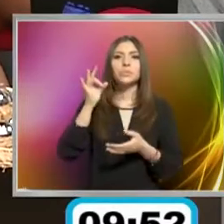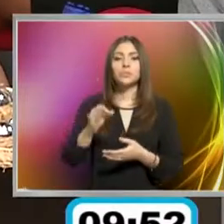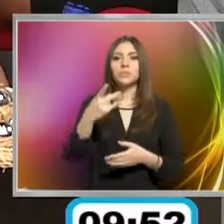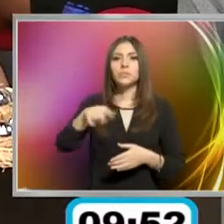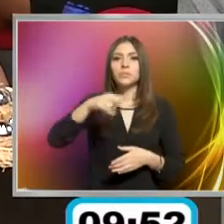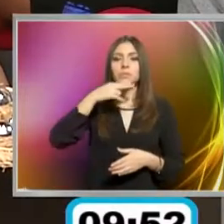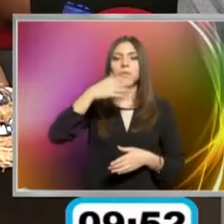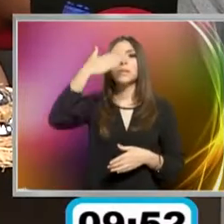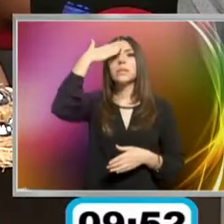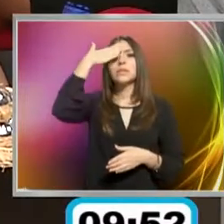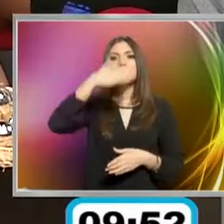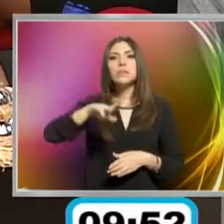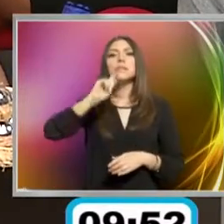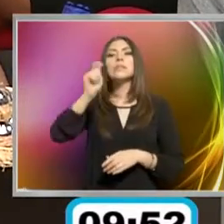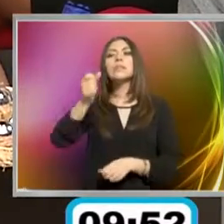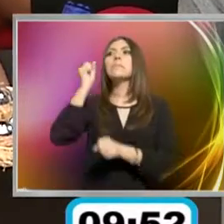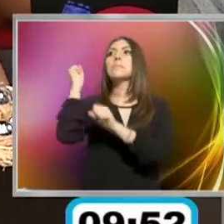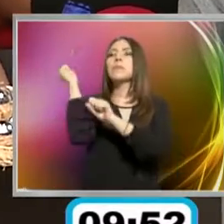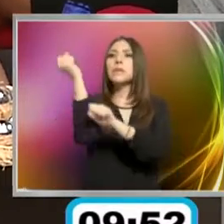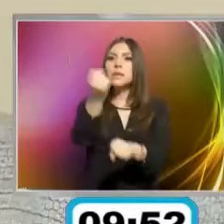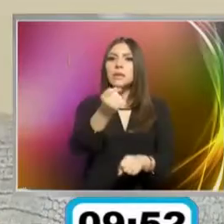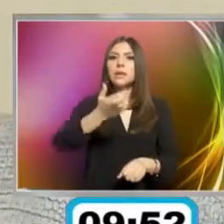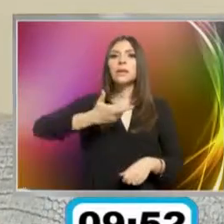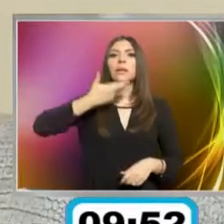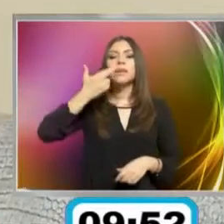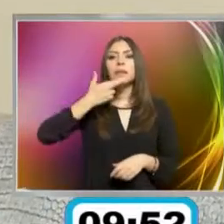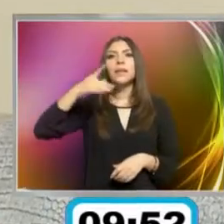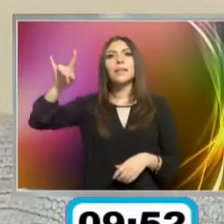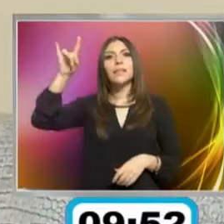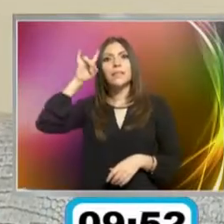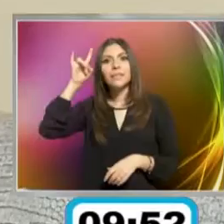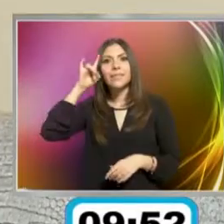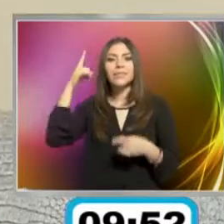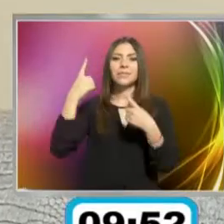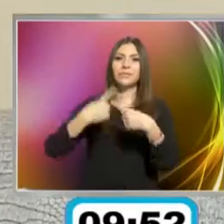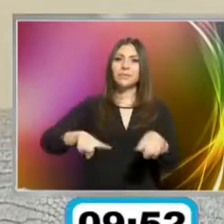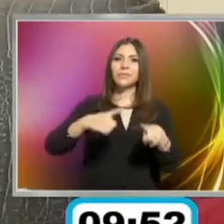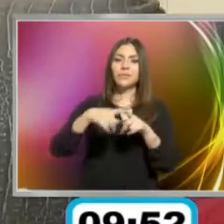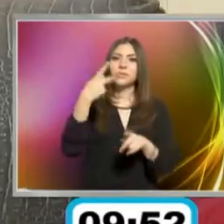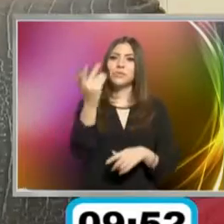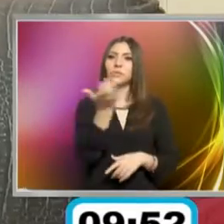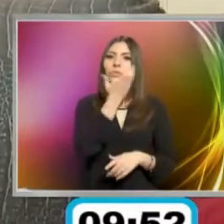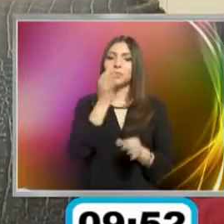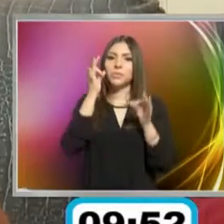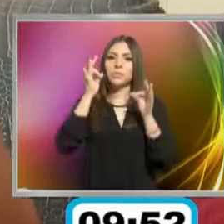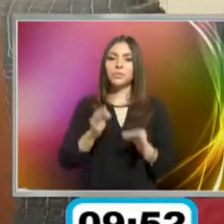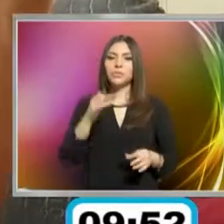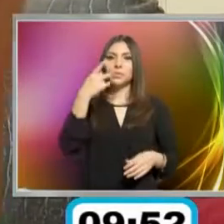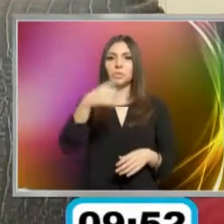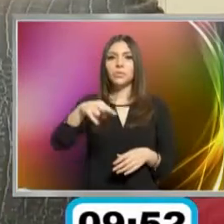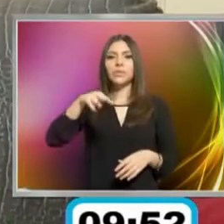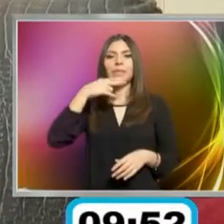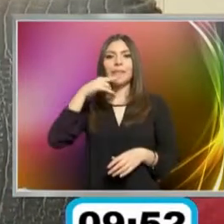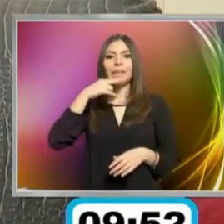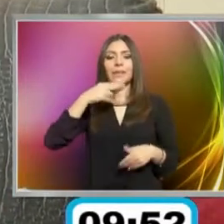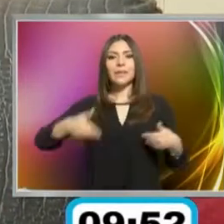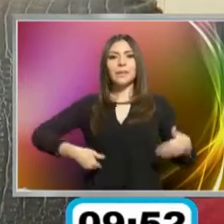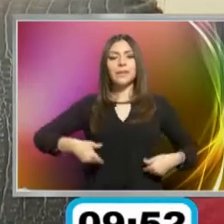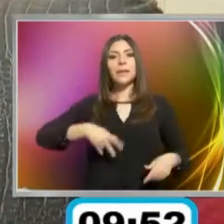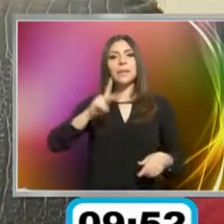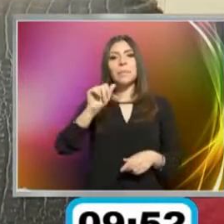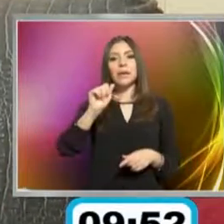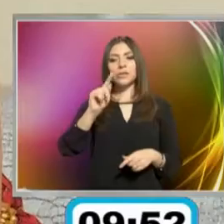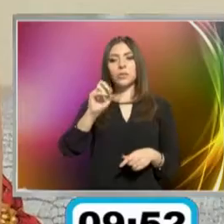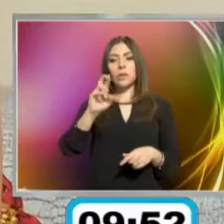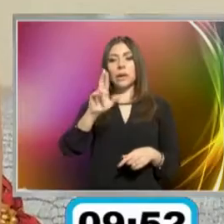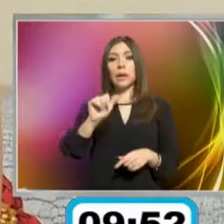la procesión, las piñatas, los demonios y toda esta tradición de las pastorelas que es de México para el mundo. Claro, precisamente